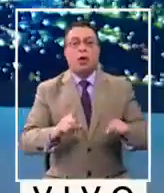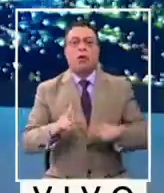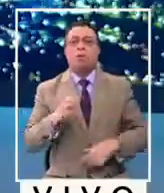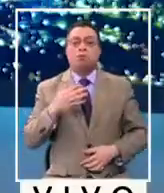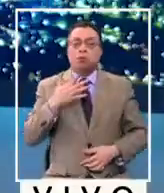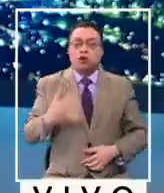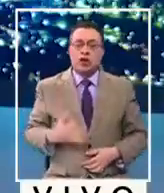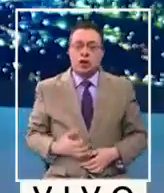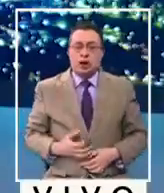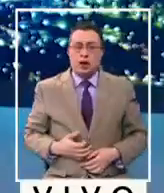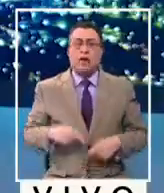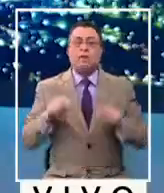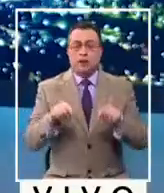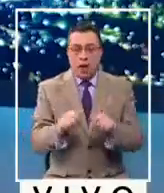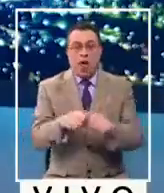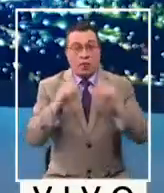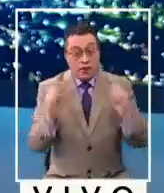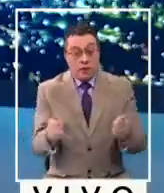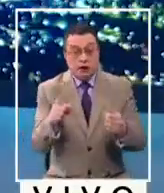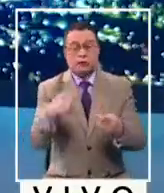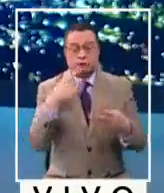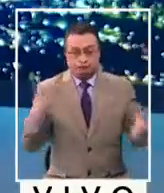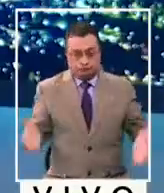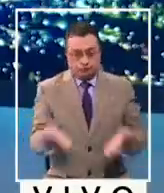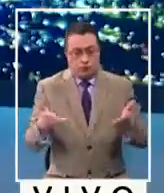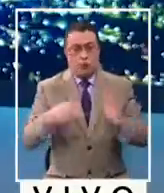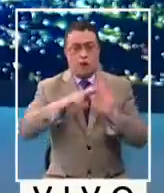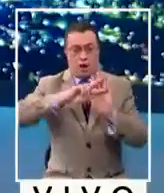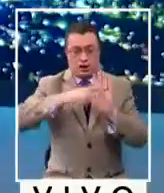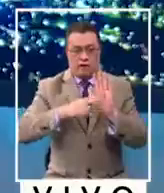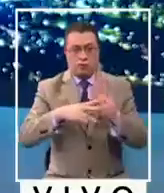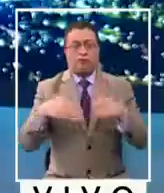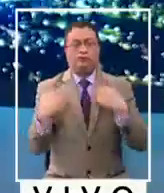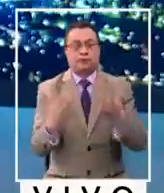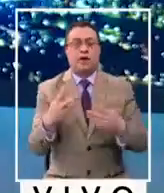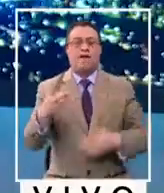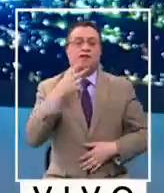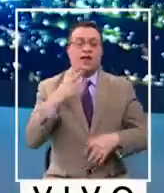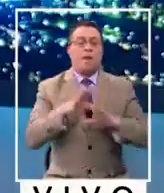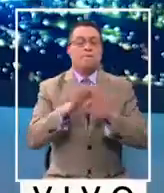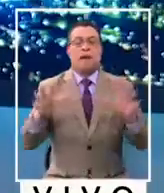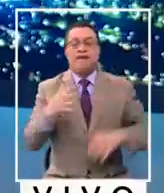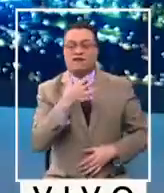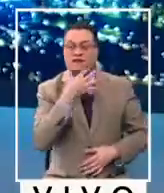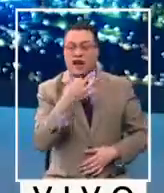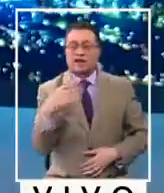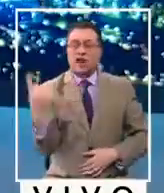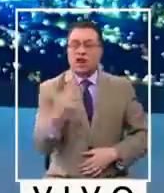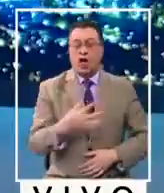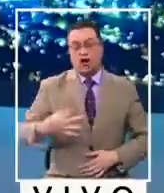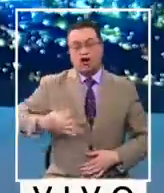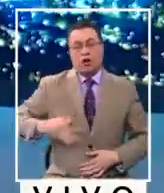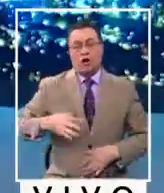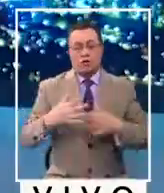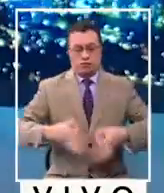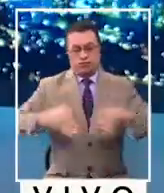Sobre todo para que el Ejecutivo impulse una reforma que nos haga la vida más simple a los ciudadanos y más eficientes como país.